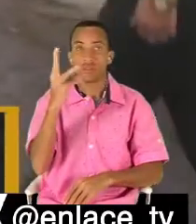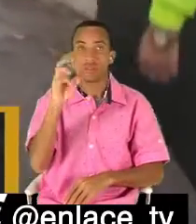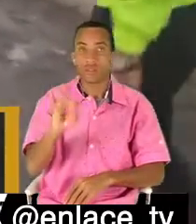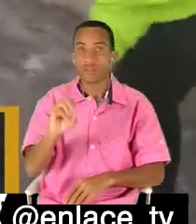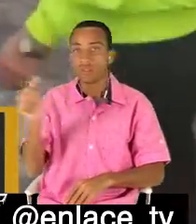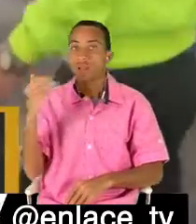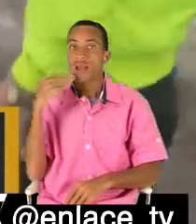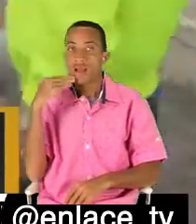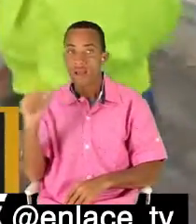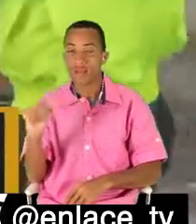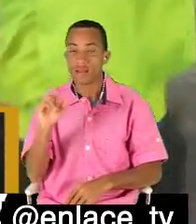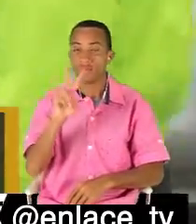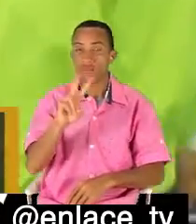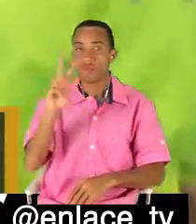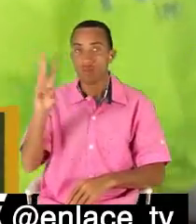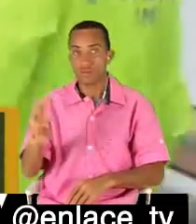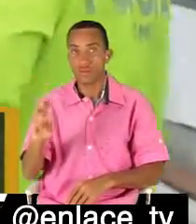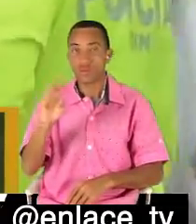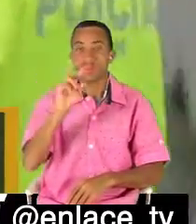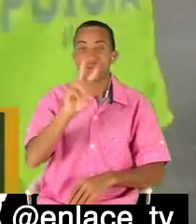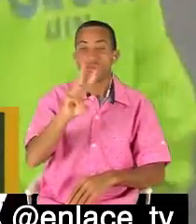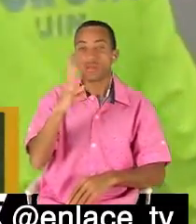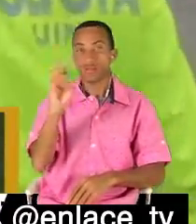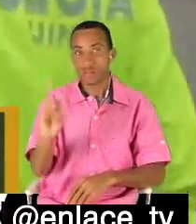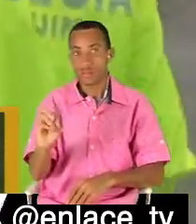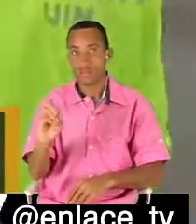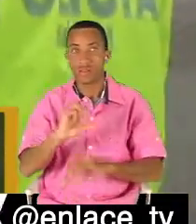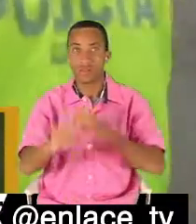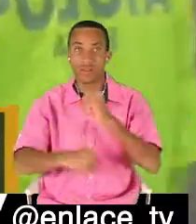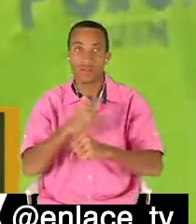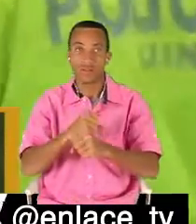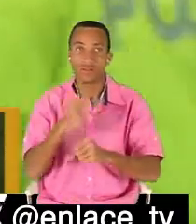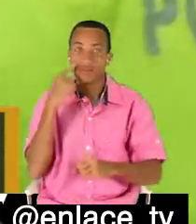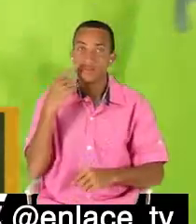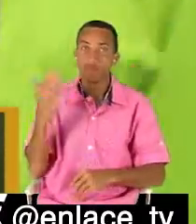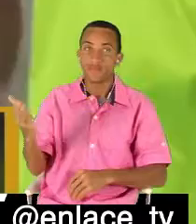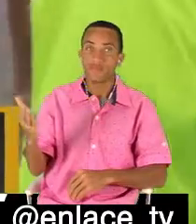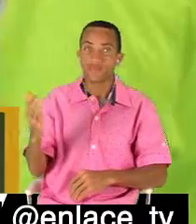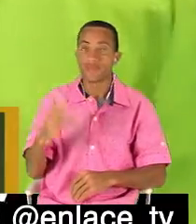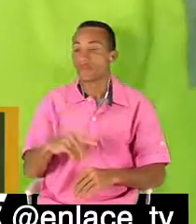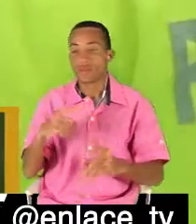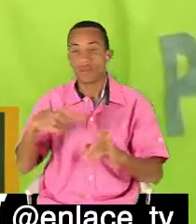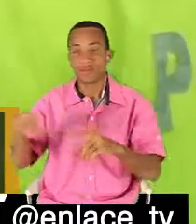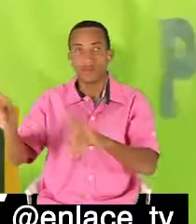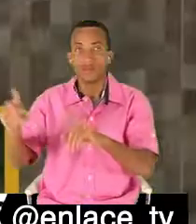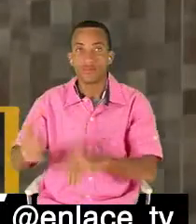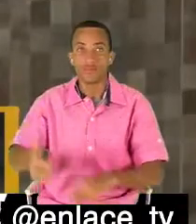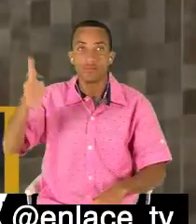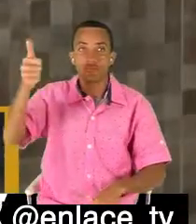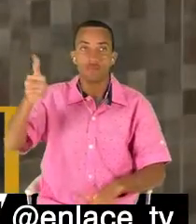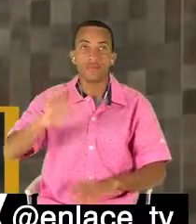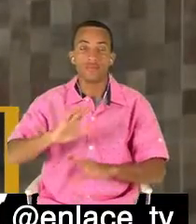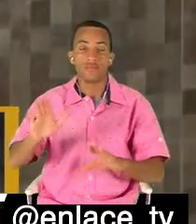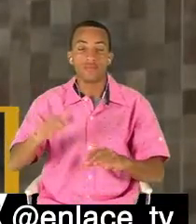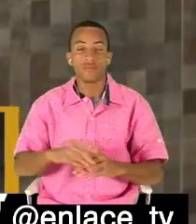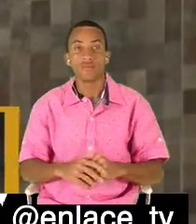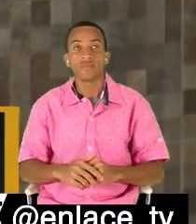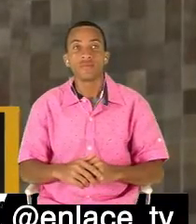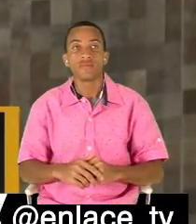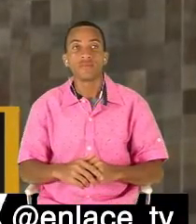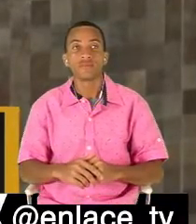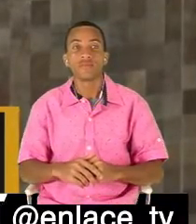30 años, quienes se dejaron a disposición de las autoridades por el delito de tráfico, fabricación y porte de estupefacientes. Es una situación que